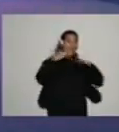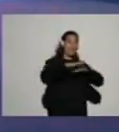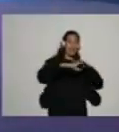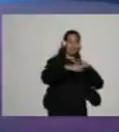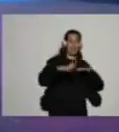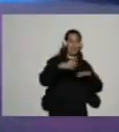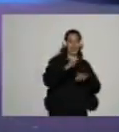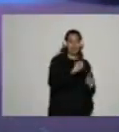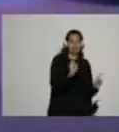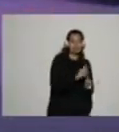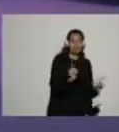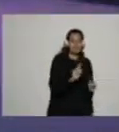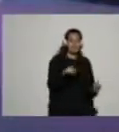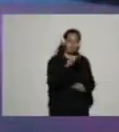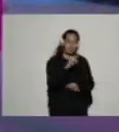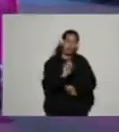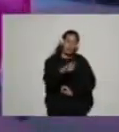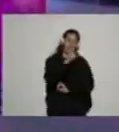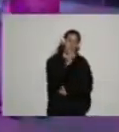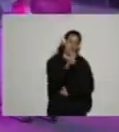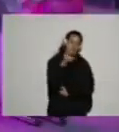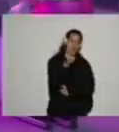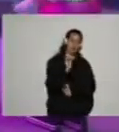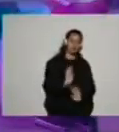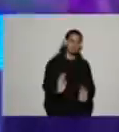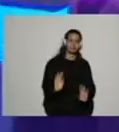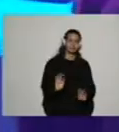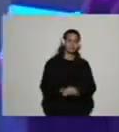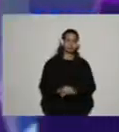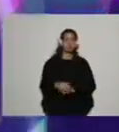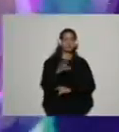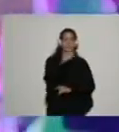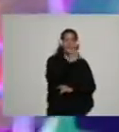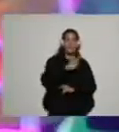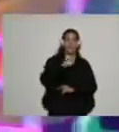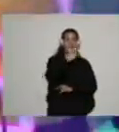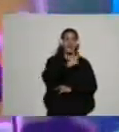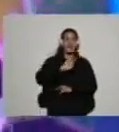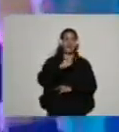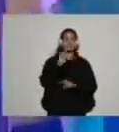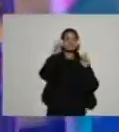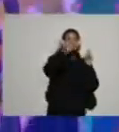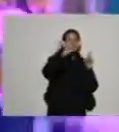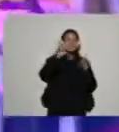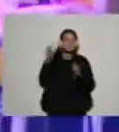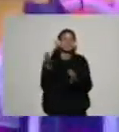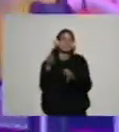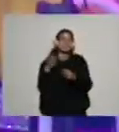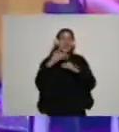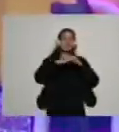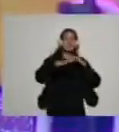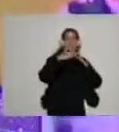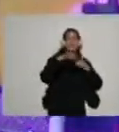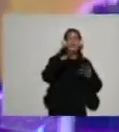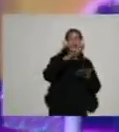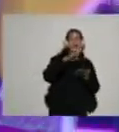ocasión, Lo Más Viral y Expectativa o Realidad. Canarias te enseñará la calma de nuestro mar y